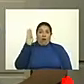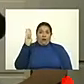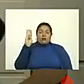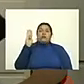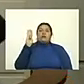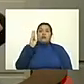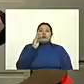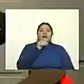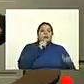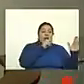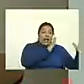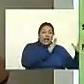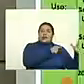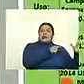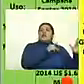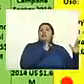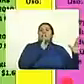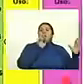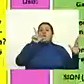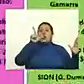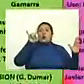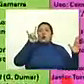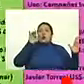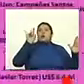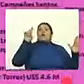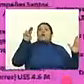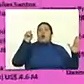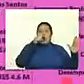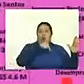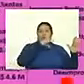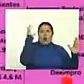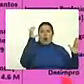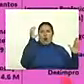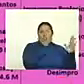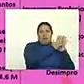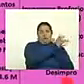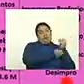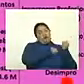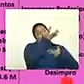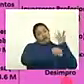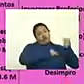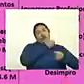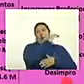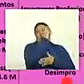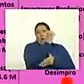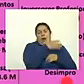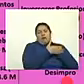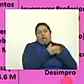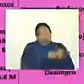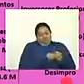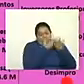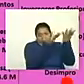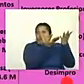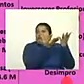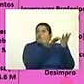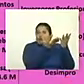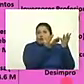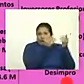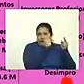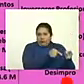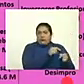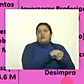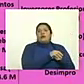y de Luis Bueno, como miembro de Odebrecht en Colombia, a la Fiscalía, la adjudicación del